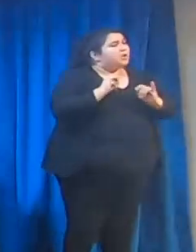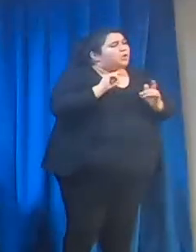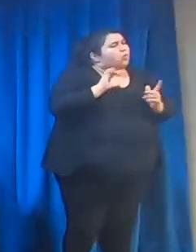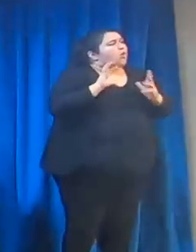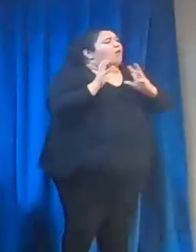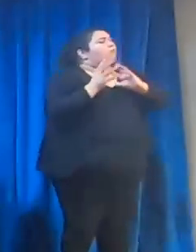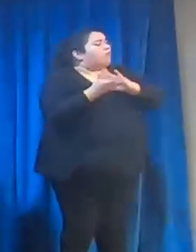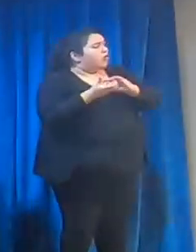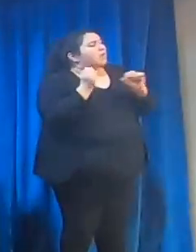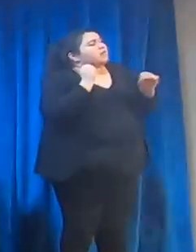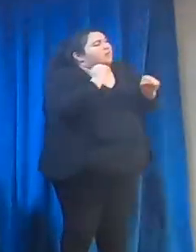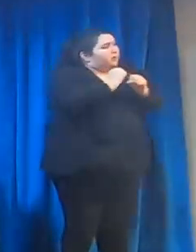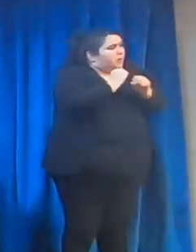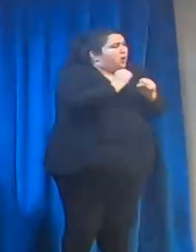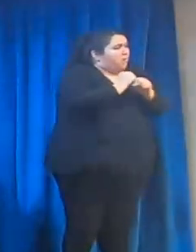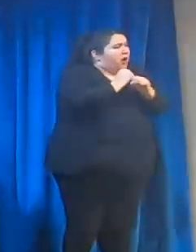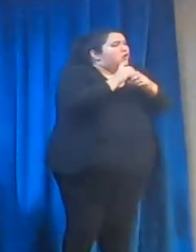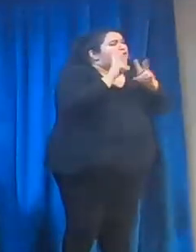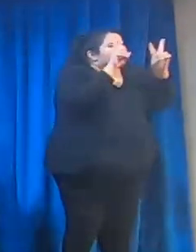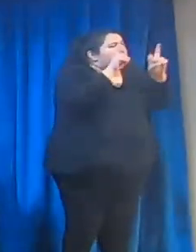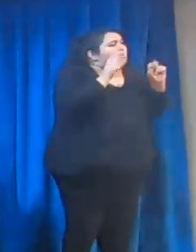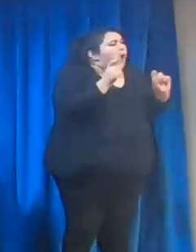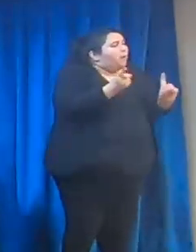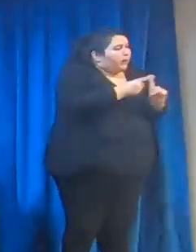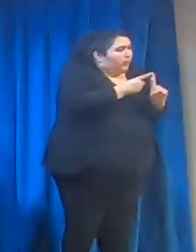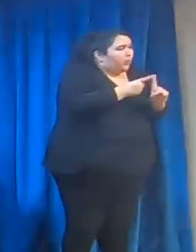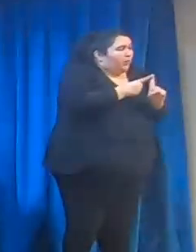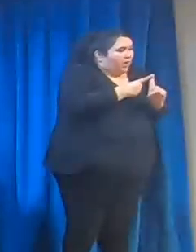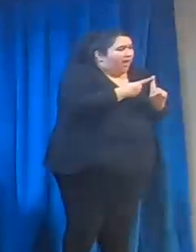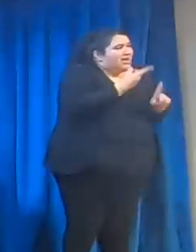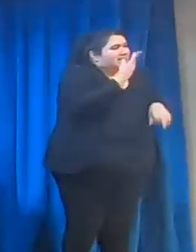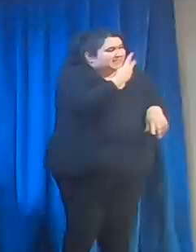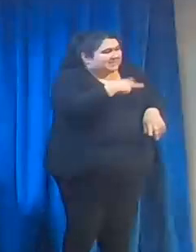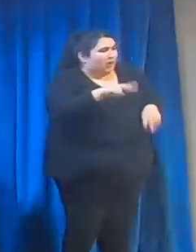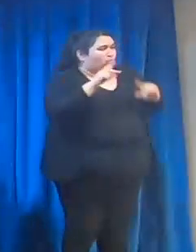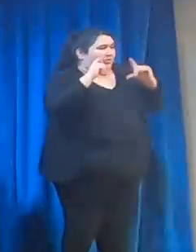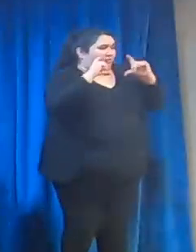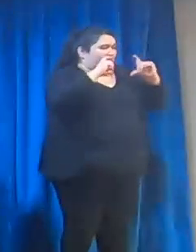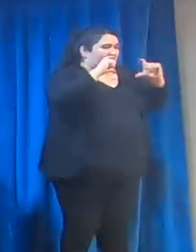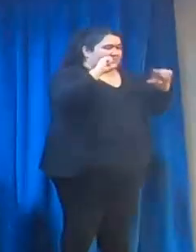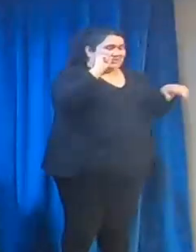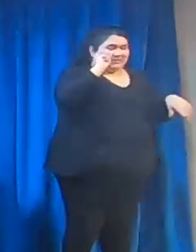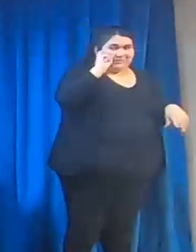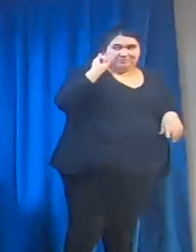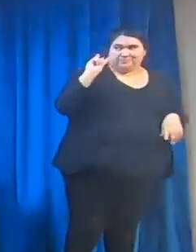modo de trabajo sobre lo vincular. Y ahora les comparto una segunda frase.